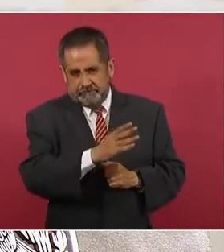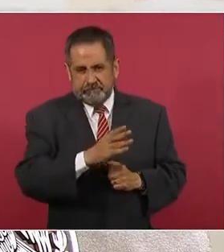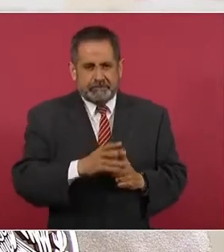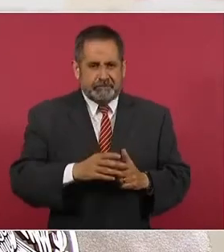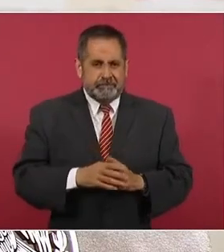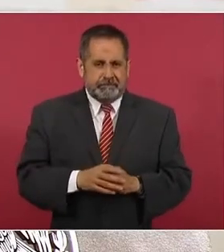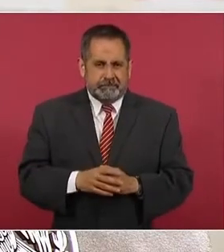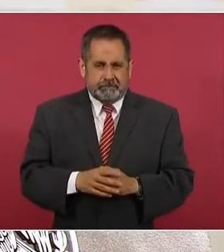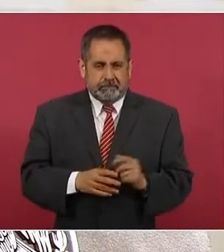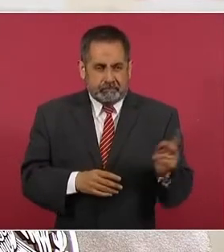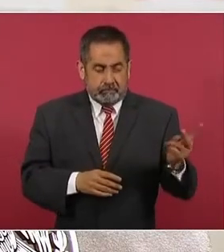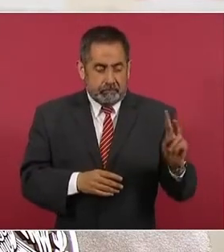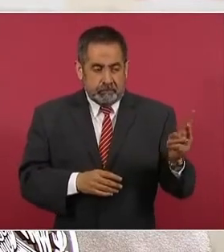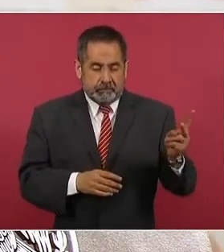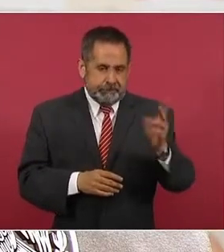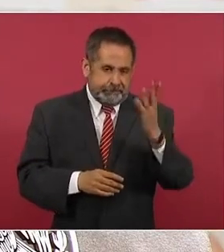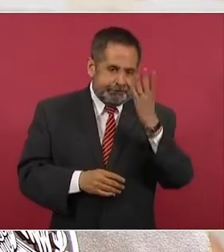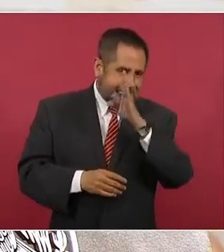y habían dos